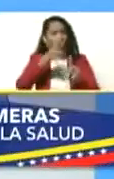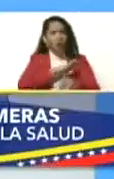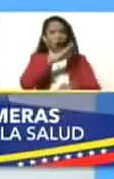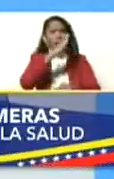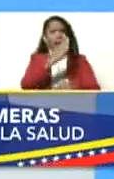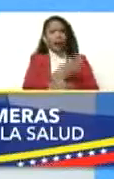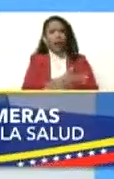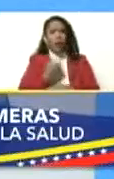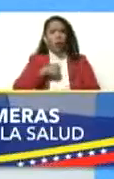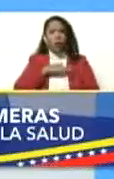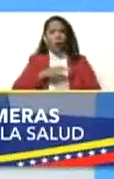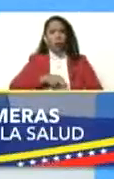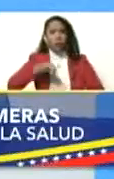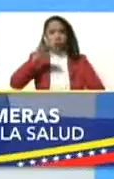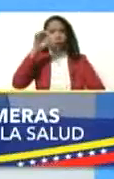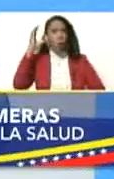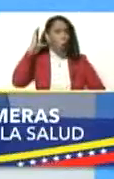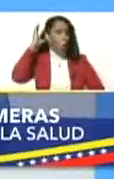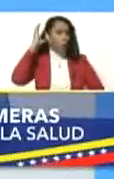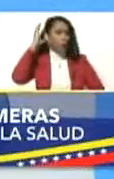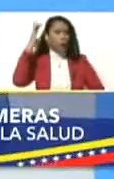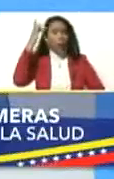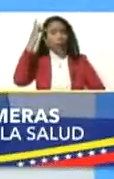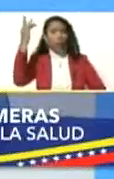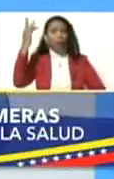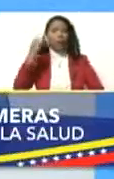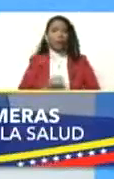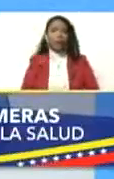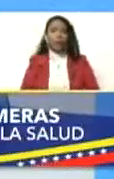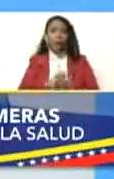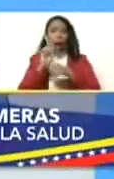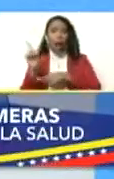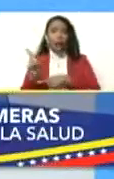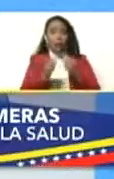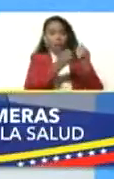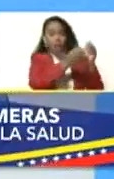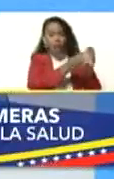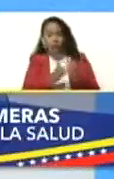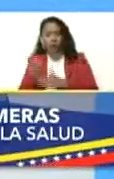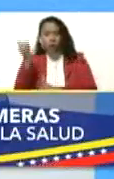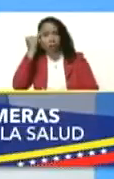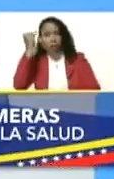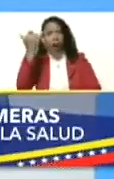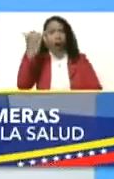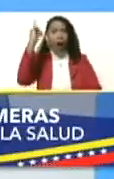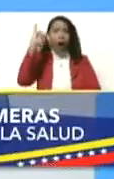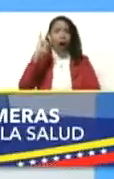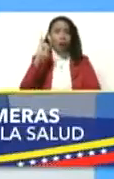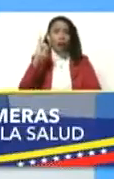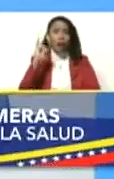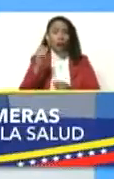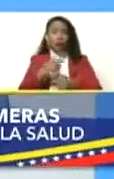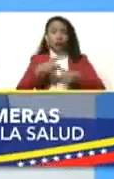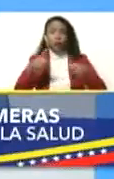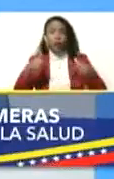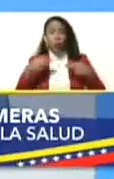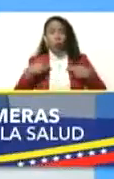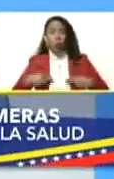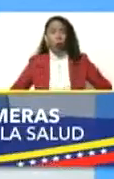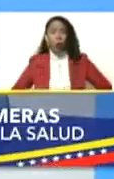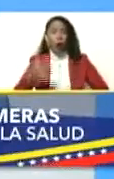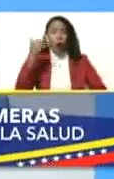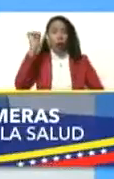nuestro espíritu de conciencia e inteligencia. En este orden de ideas reiteramos el increíble potencial humano con el que